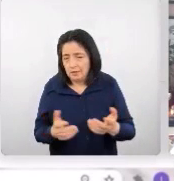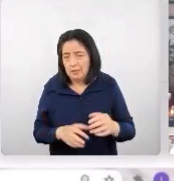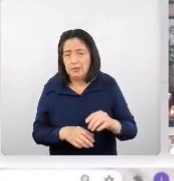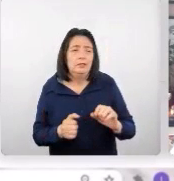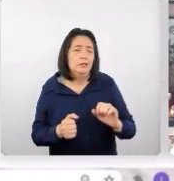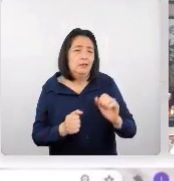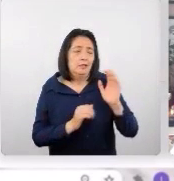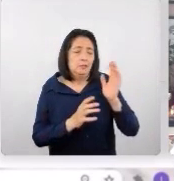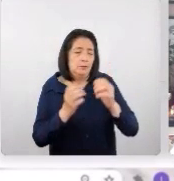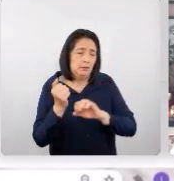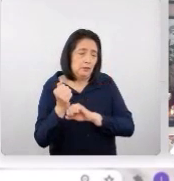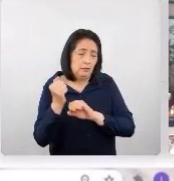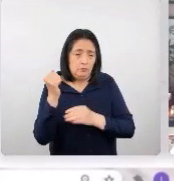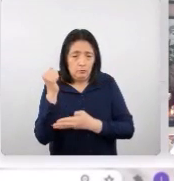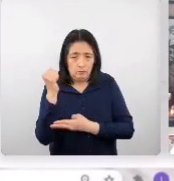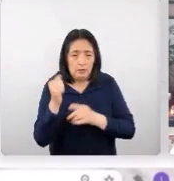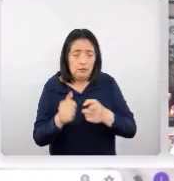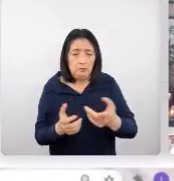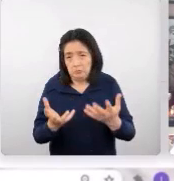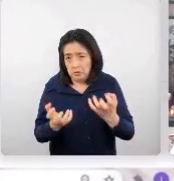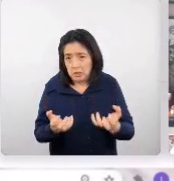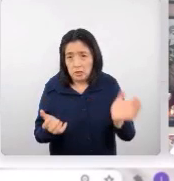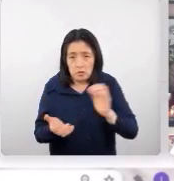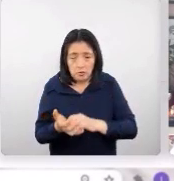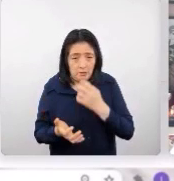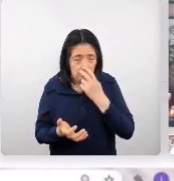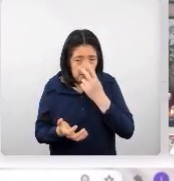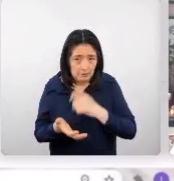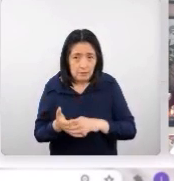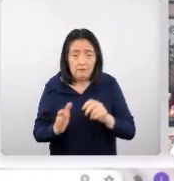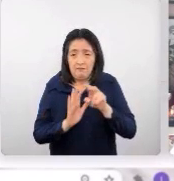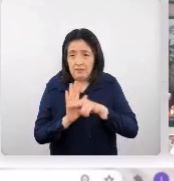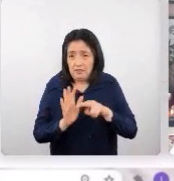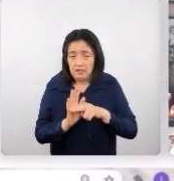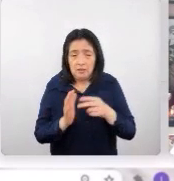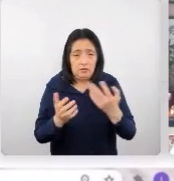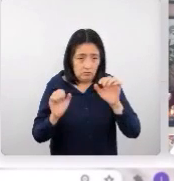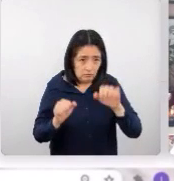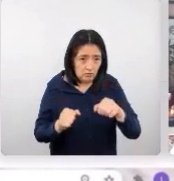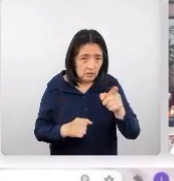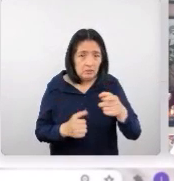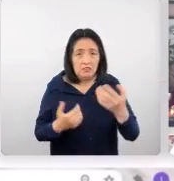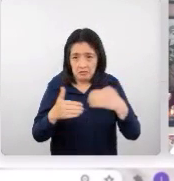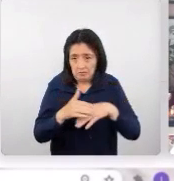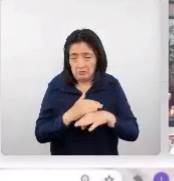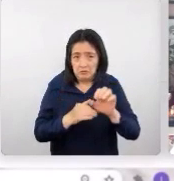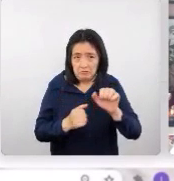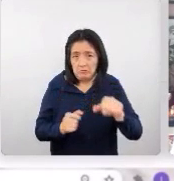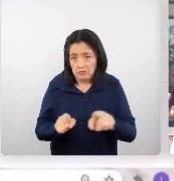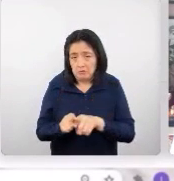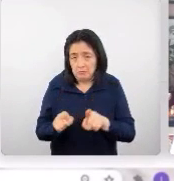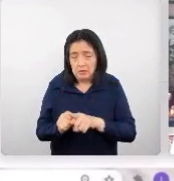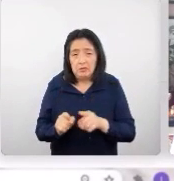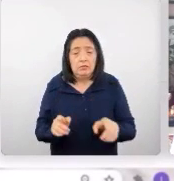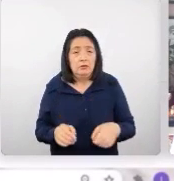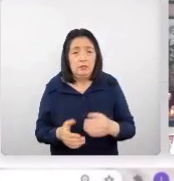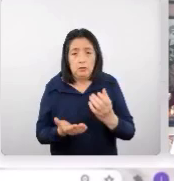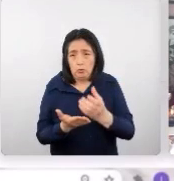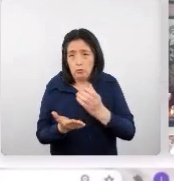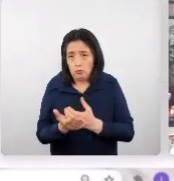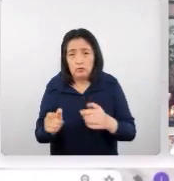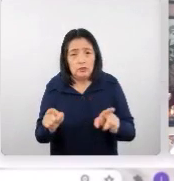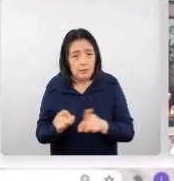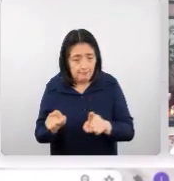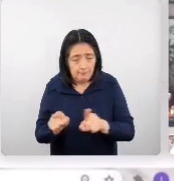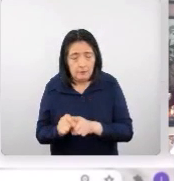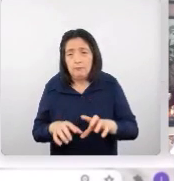caso quisieran poder visualizar los videos nuevamente, se encuentran dentro de nuestras plataformas. De igual manera, dentro de los cursos también